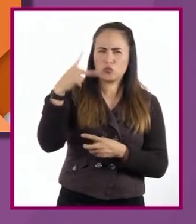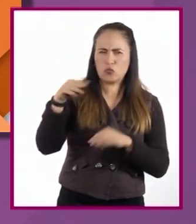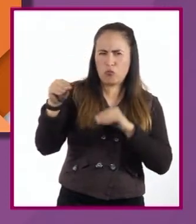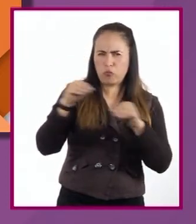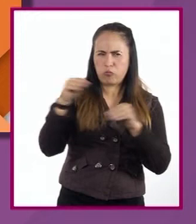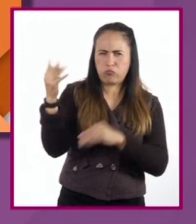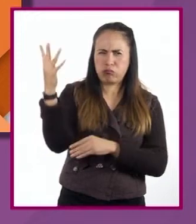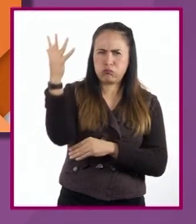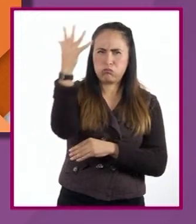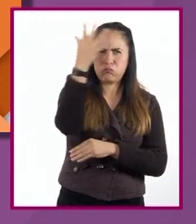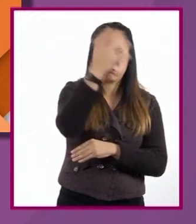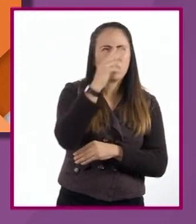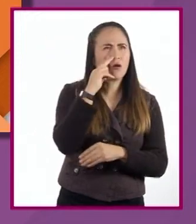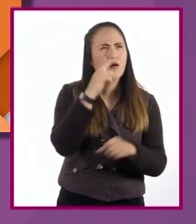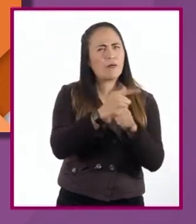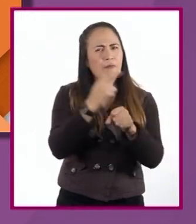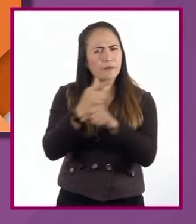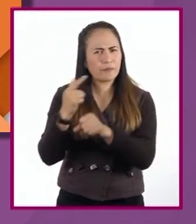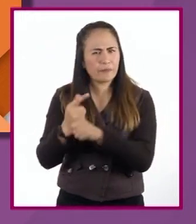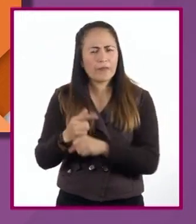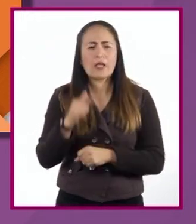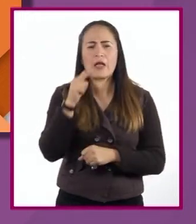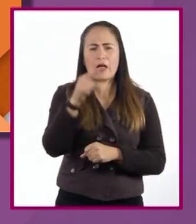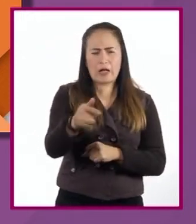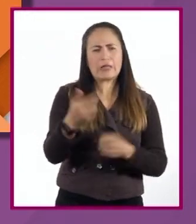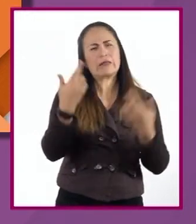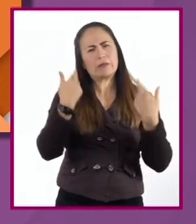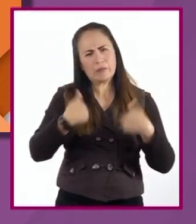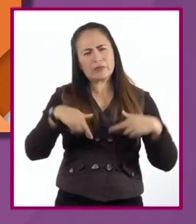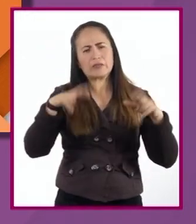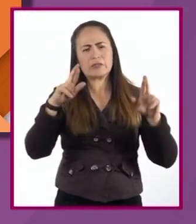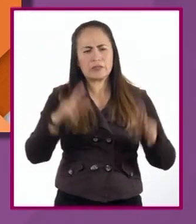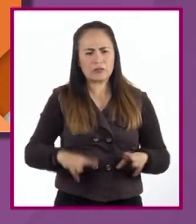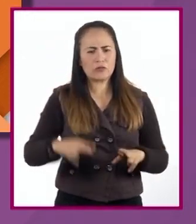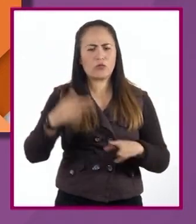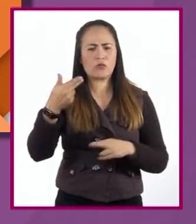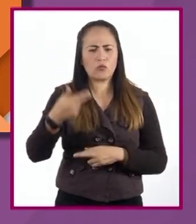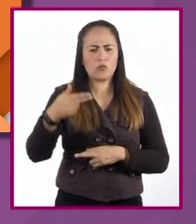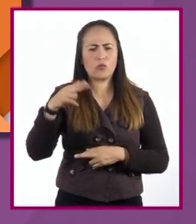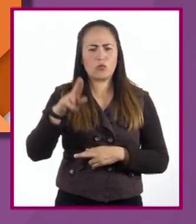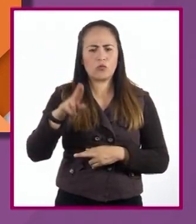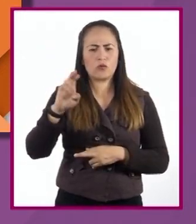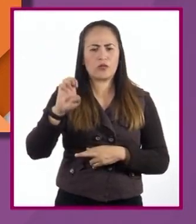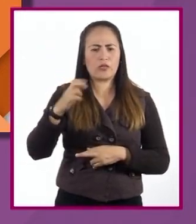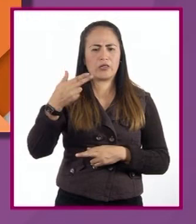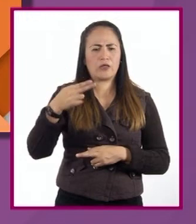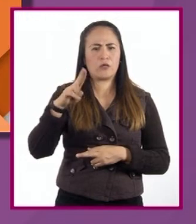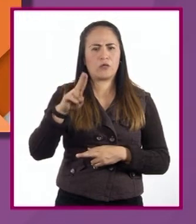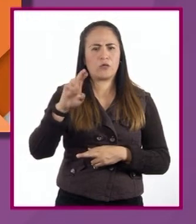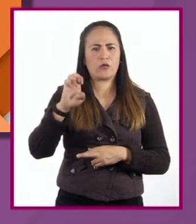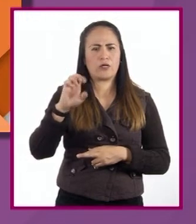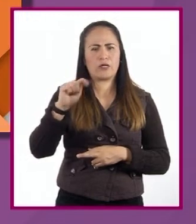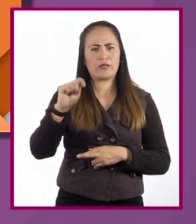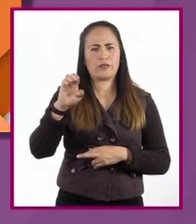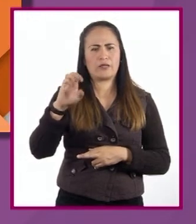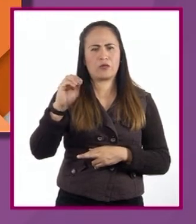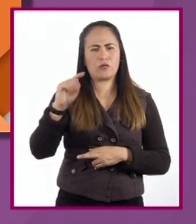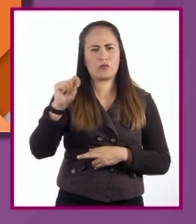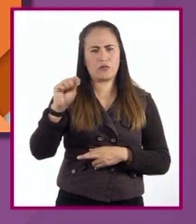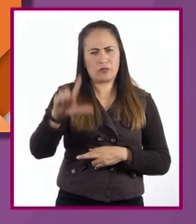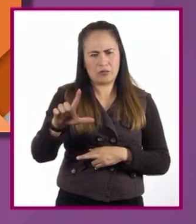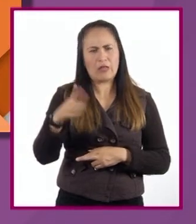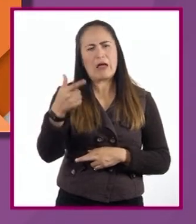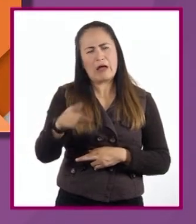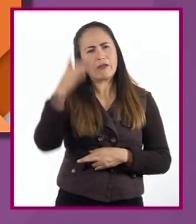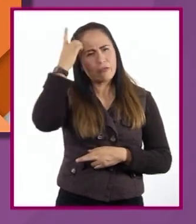donde aparece una de las primeras representaciones de Huehueteotl, el dios viejo del fuego, el cual era representado como